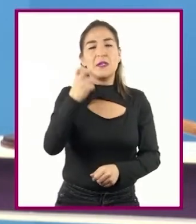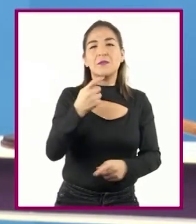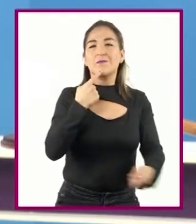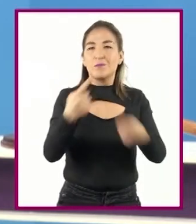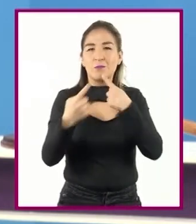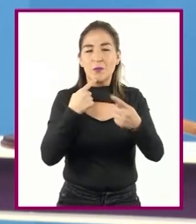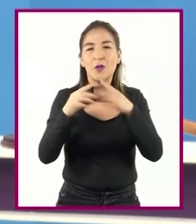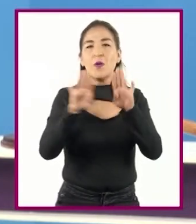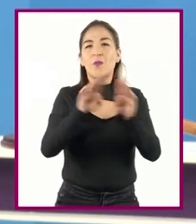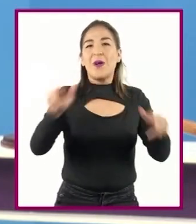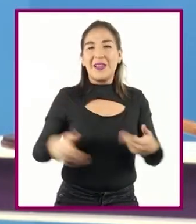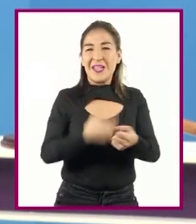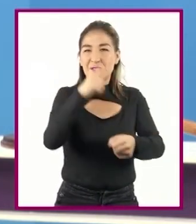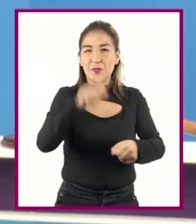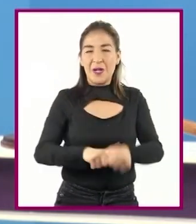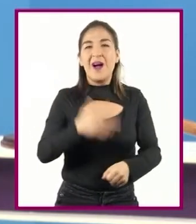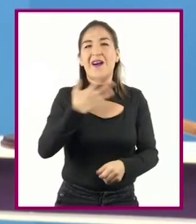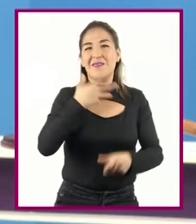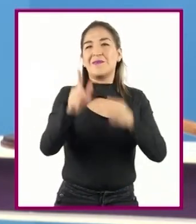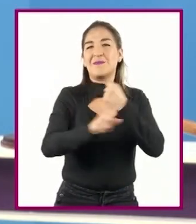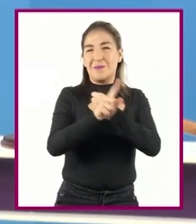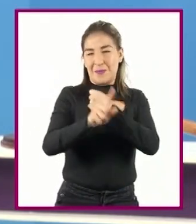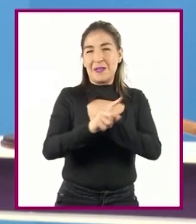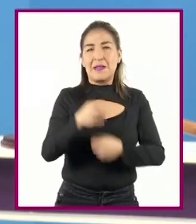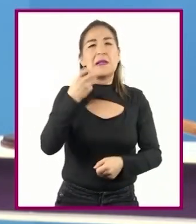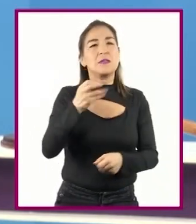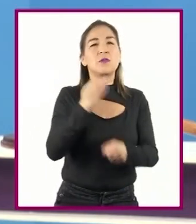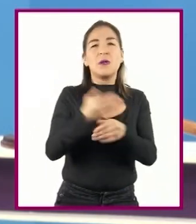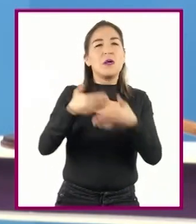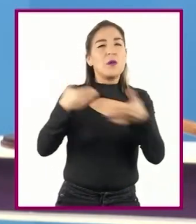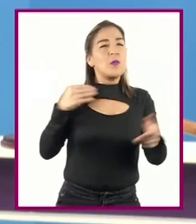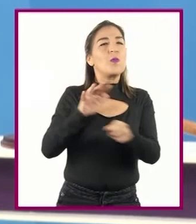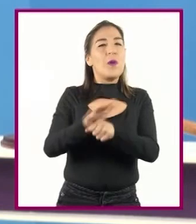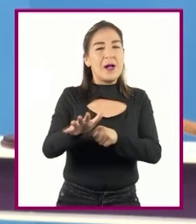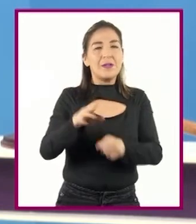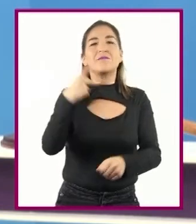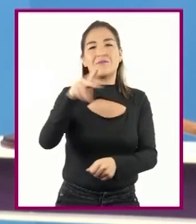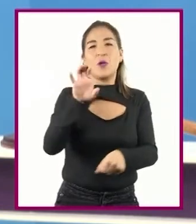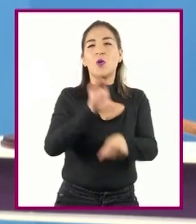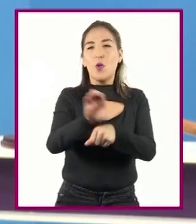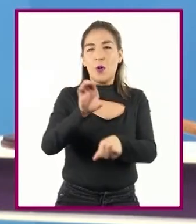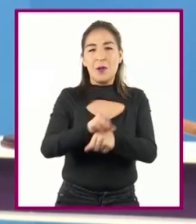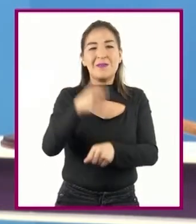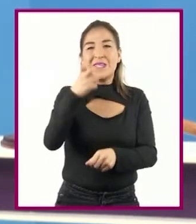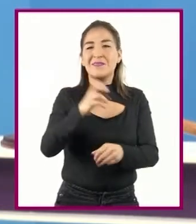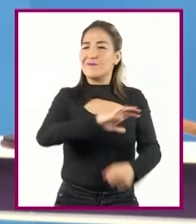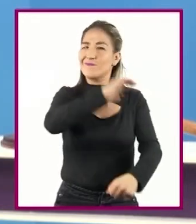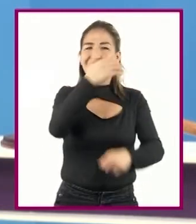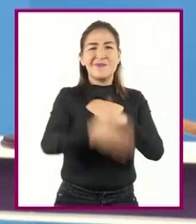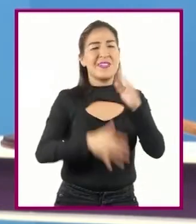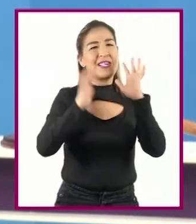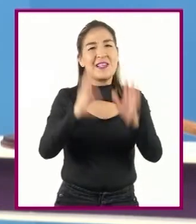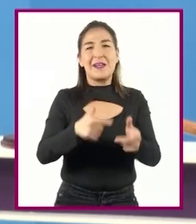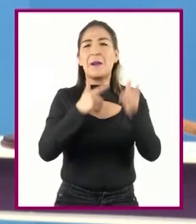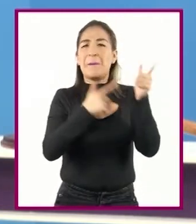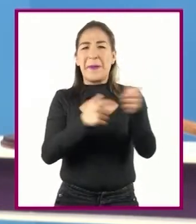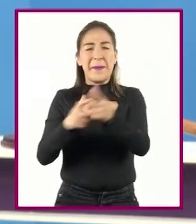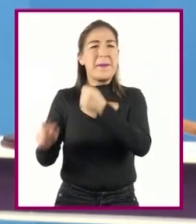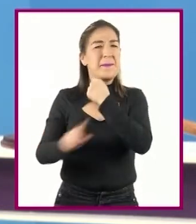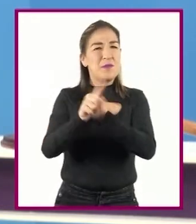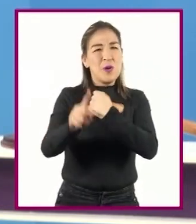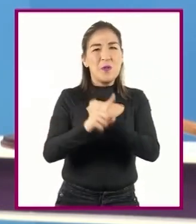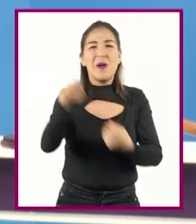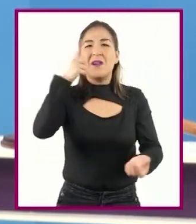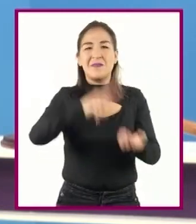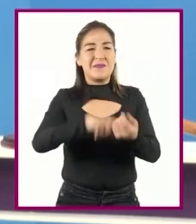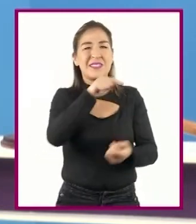disputa. Uno de los más recientes fue el de Colombia, que dio fin al conflicto armado que se había desenvuelto